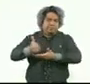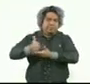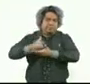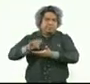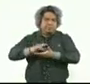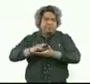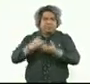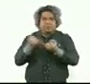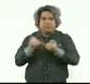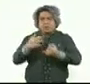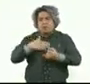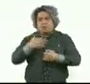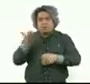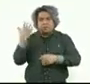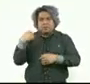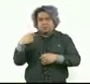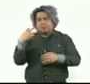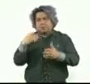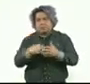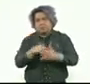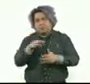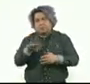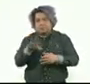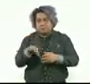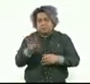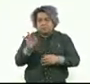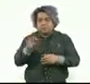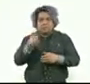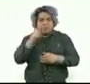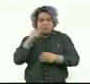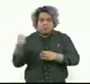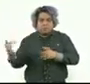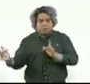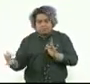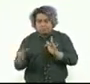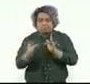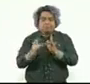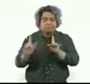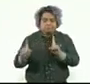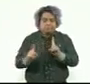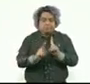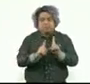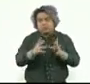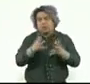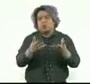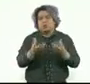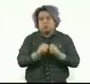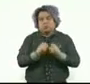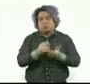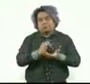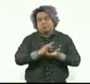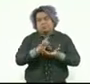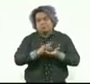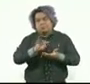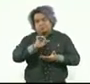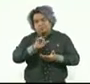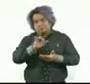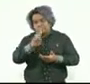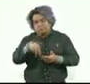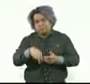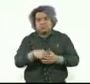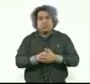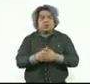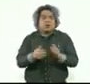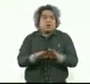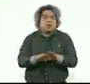al gobierno de la ciudad y la creación del INSABI, todo el apoyo que hemos requerido, no solamente en lo